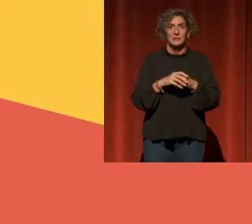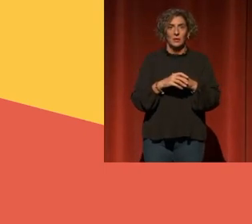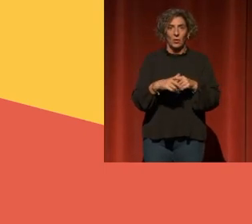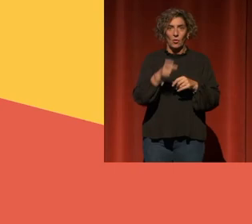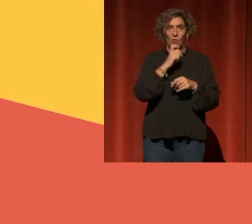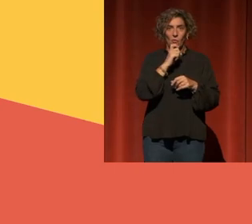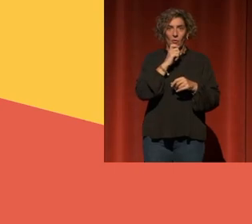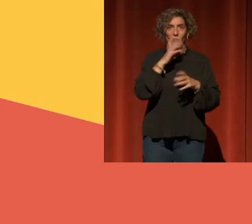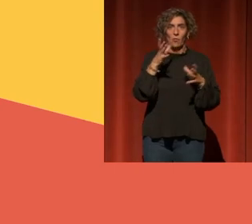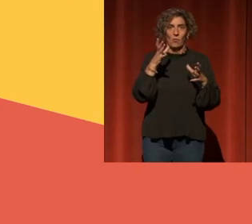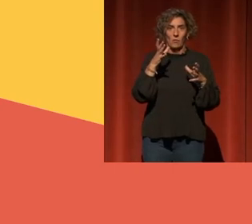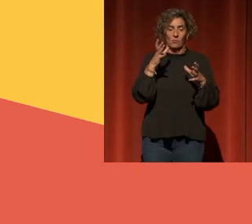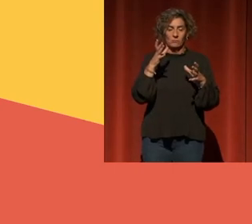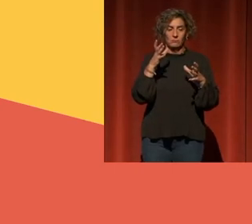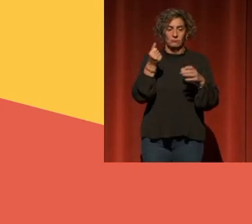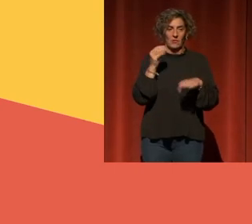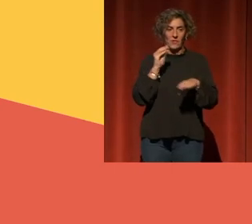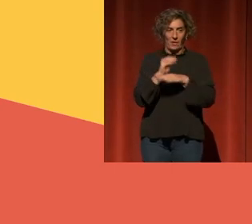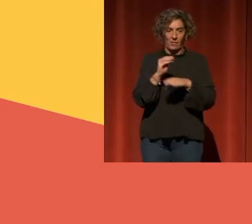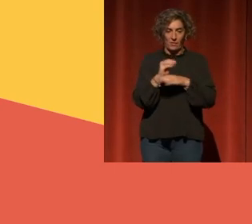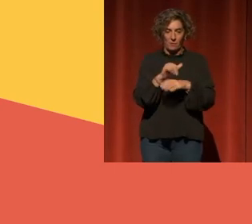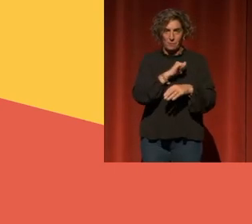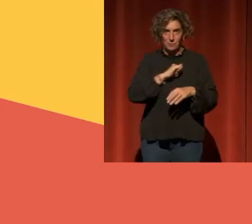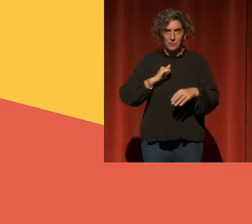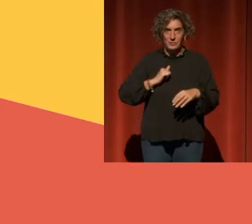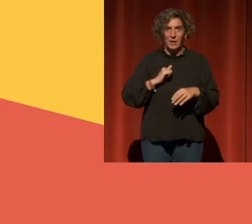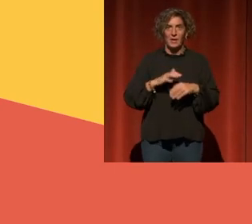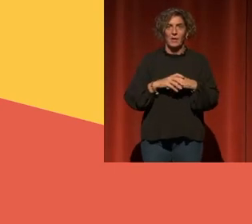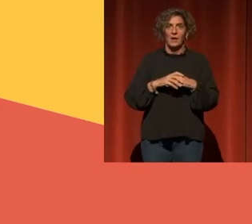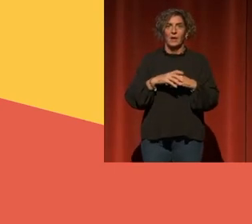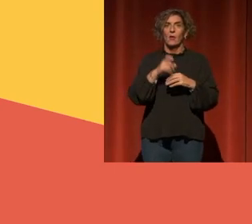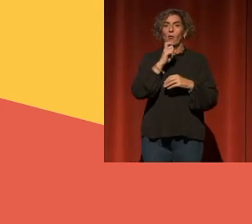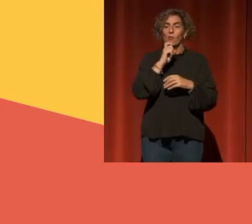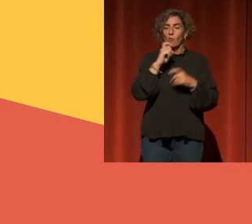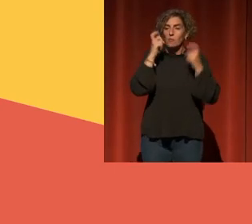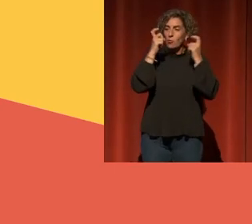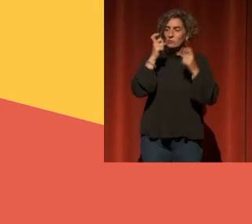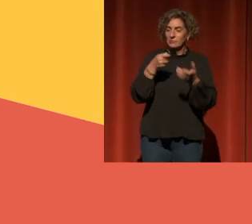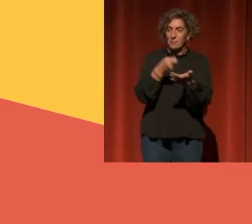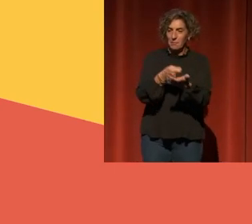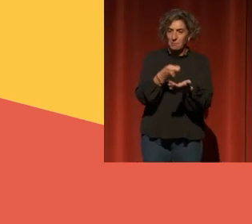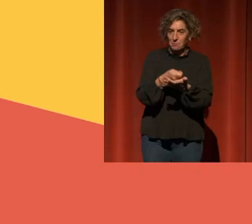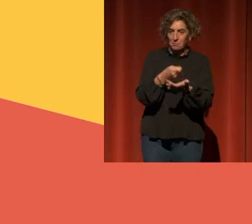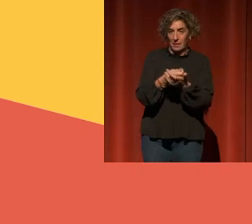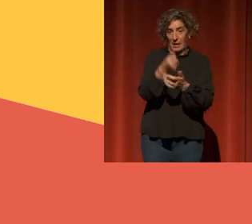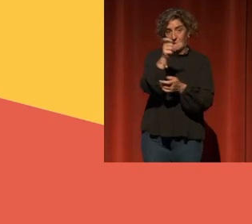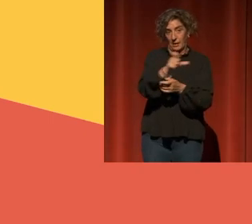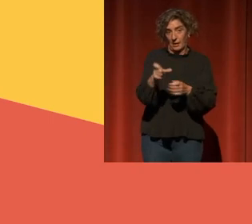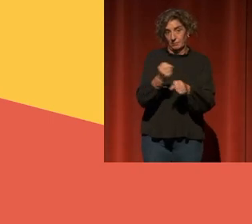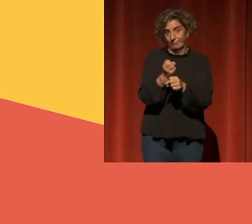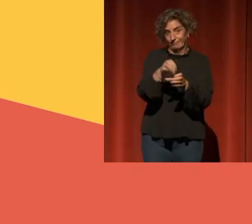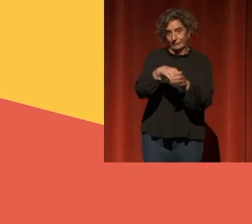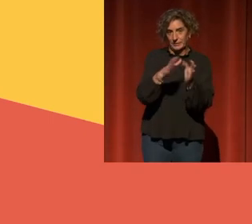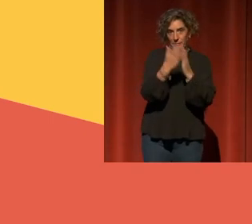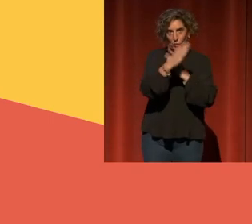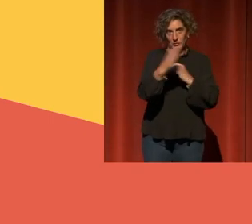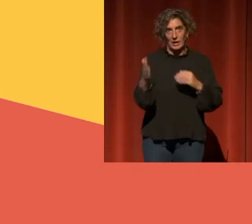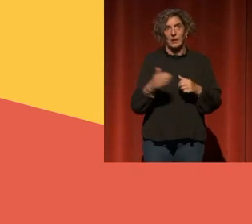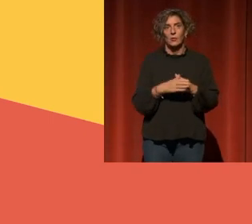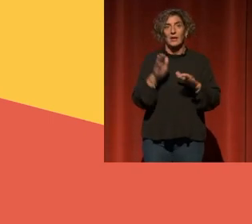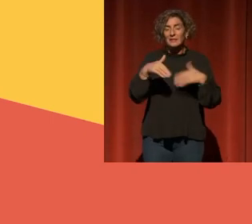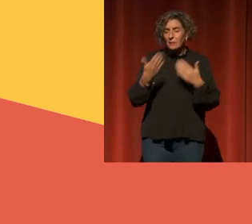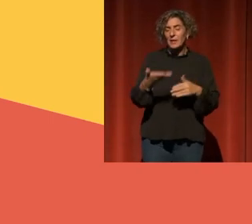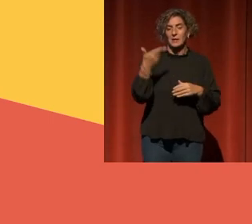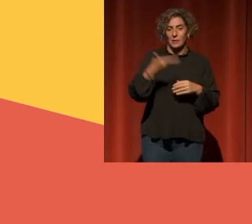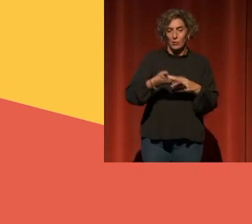anterior la comunicación privada luego tengamos problemas para conseguir y pagar a los bibliotecarios También es importante